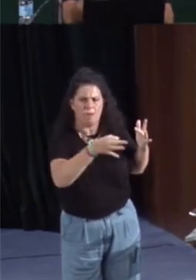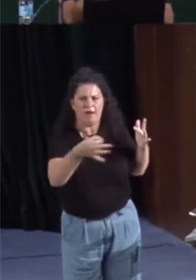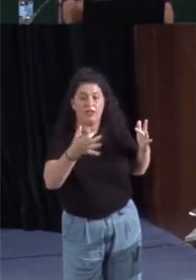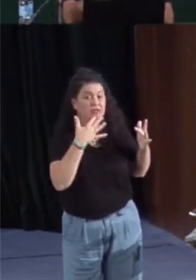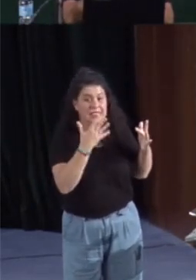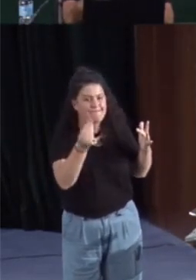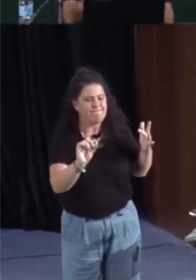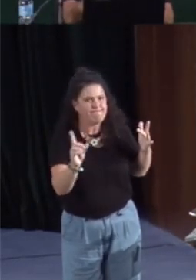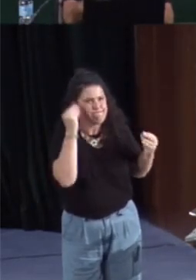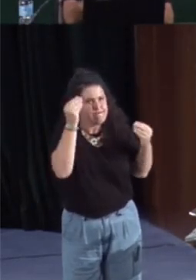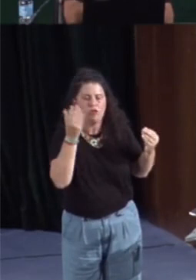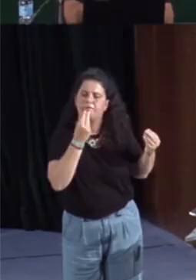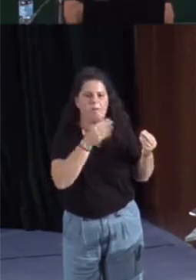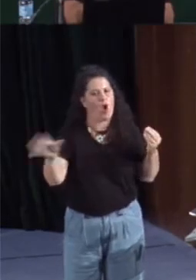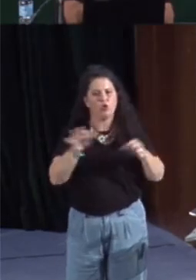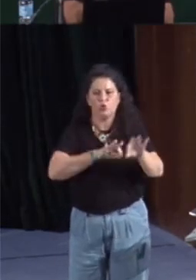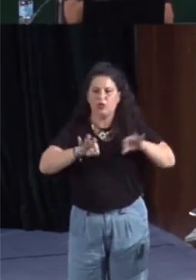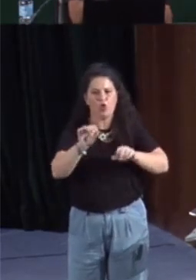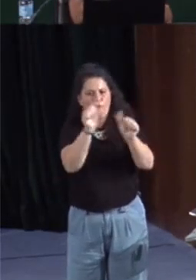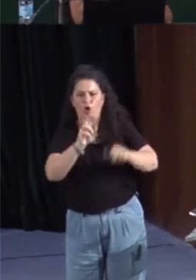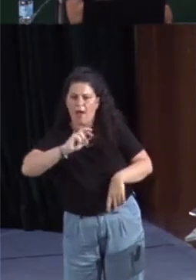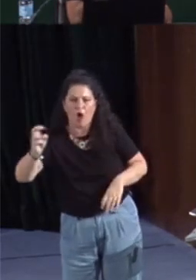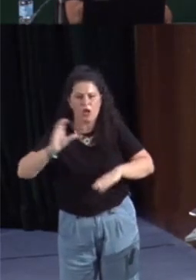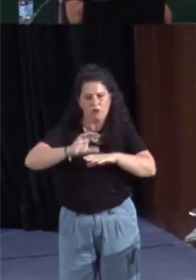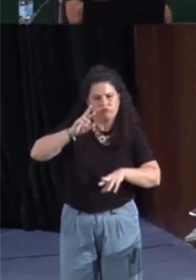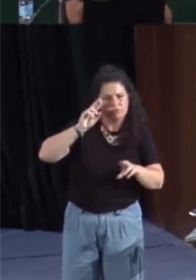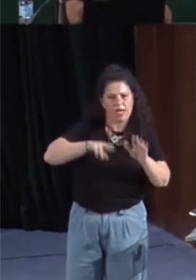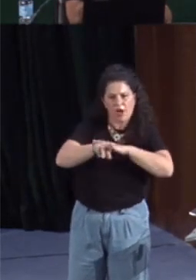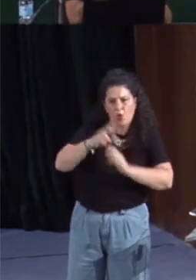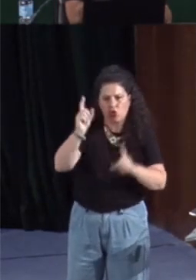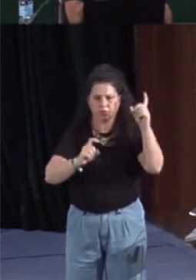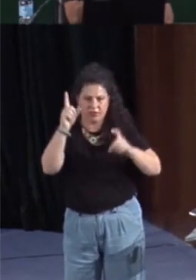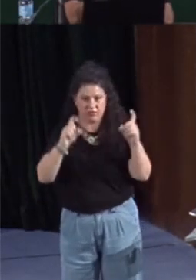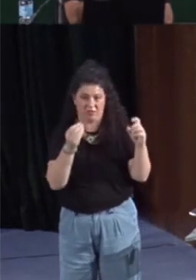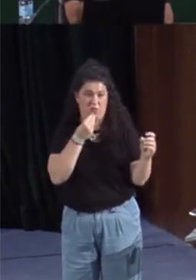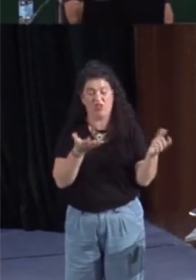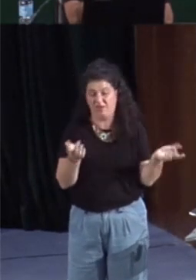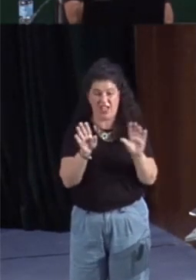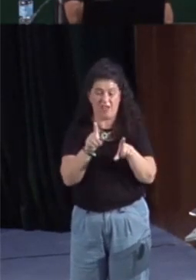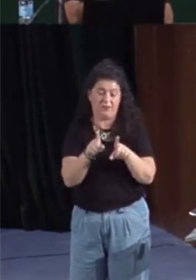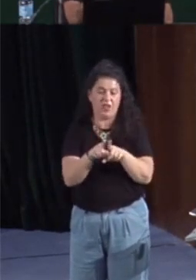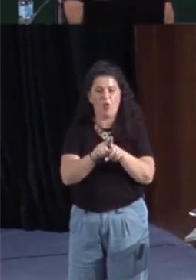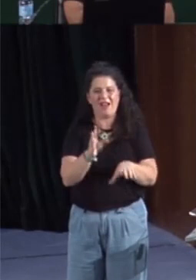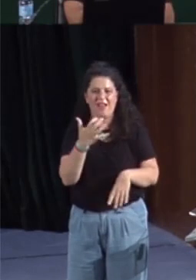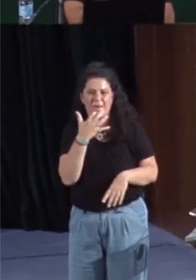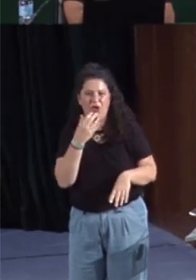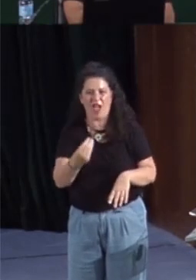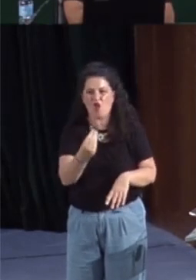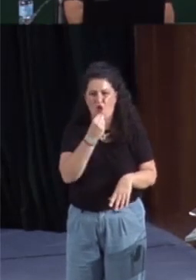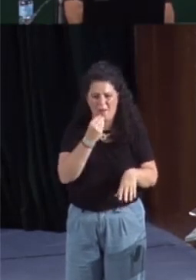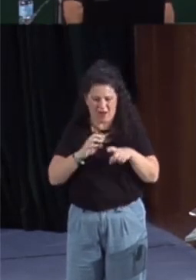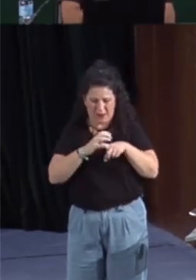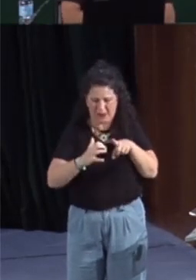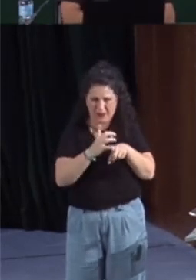lengua de signos. Esto es lo mismo que decía Meir, es que hay metáforas en la lengua oral que funcionan, pero en la lengua de signos no, ¿vale?